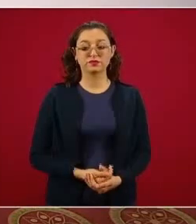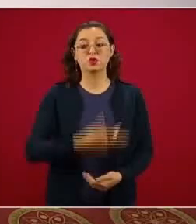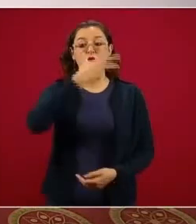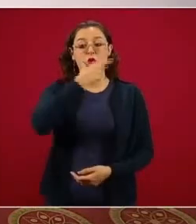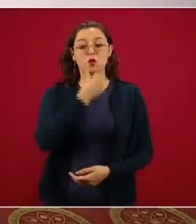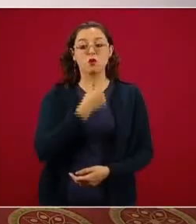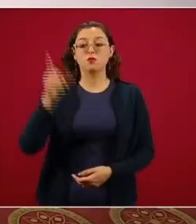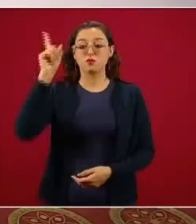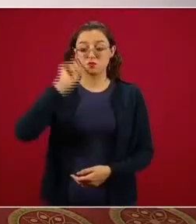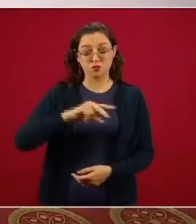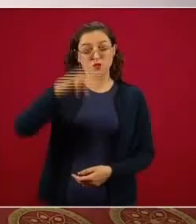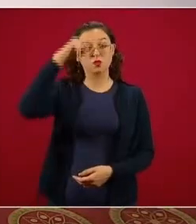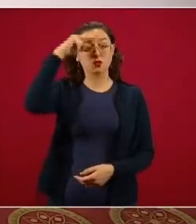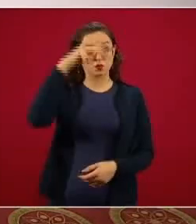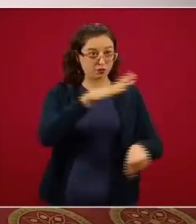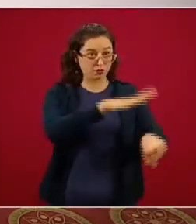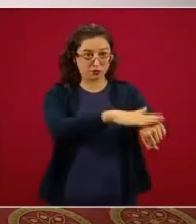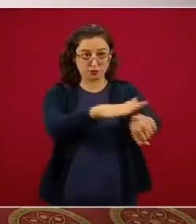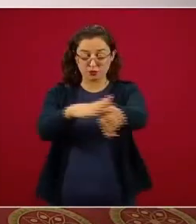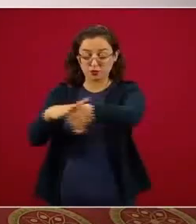Mexicanas, mexicanos,